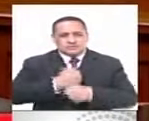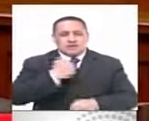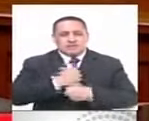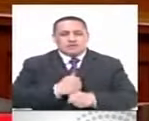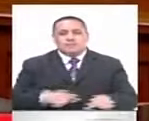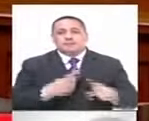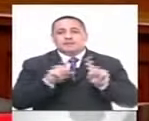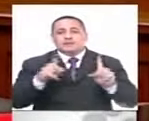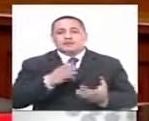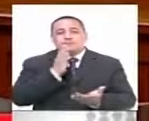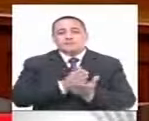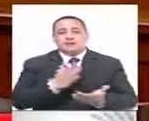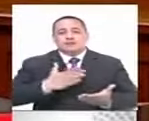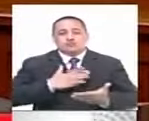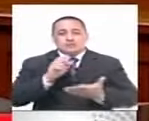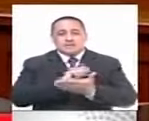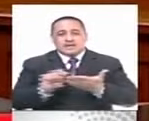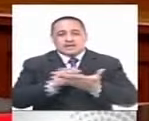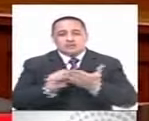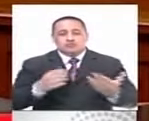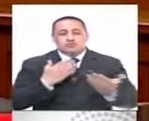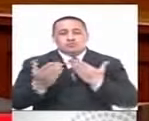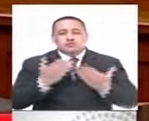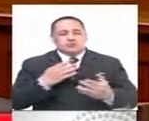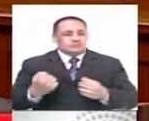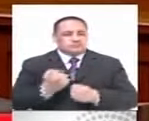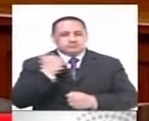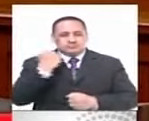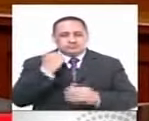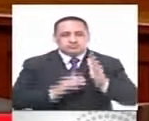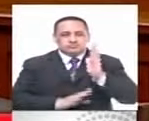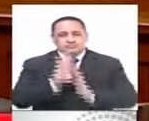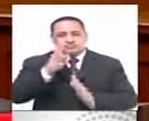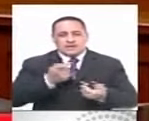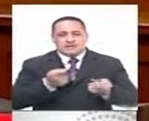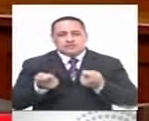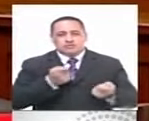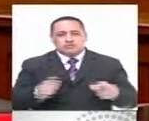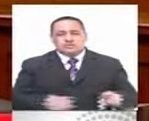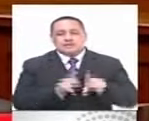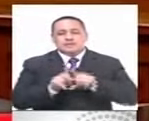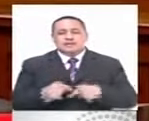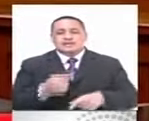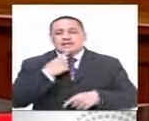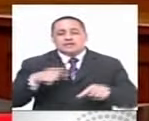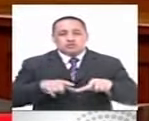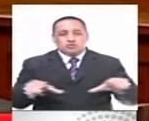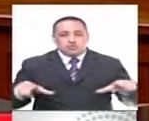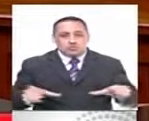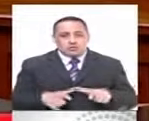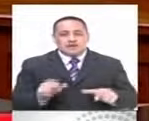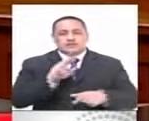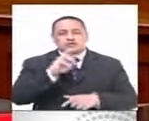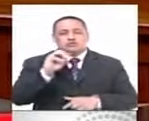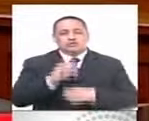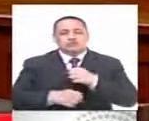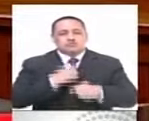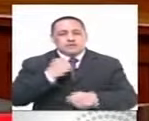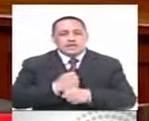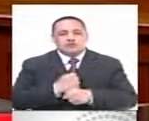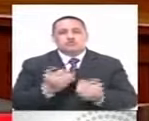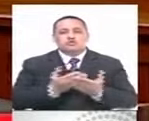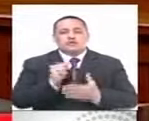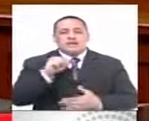de nuestra agenda. Un modelo pionero de gestión sostenible es la ciudad Bicentenario en